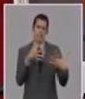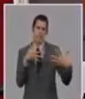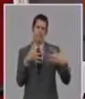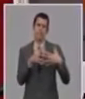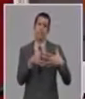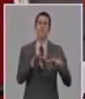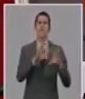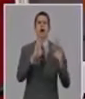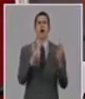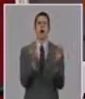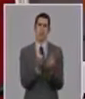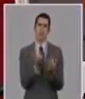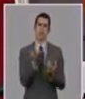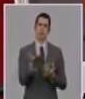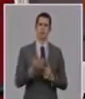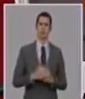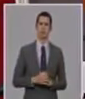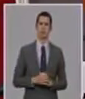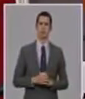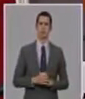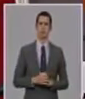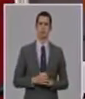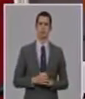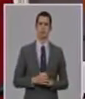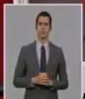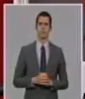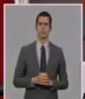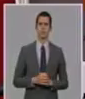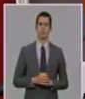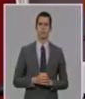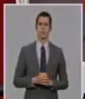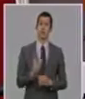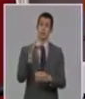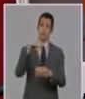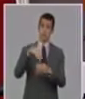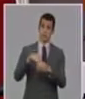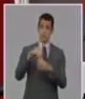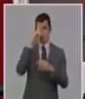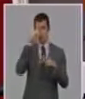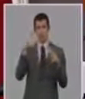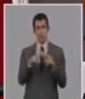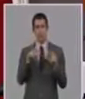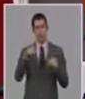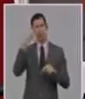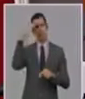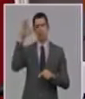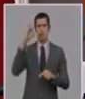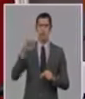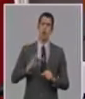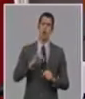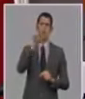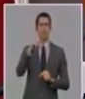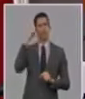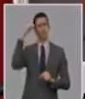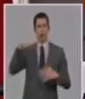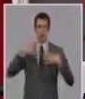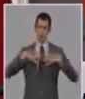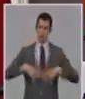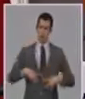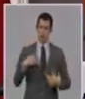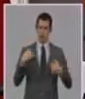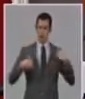nivel de la atención primaria por clínicos, por psicólogos, por otros colegas epidemiólogos, que van